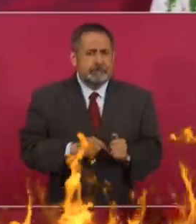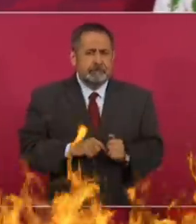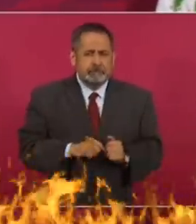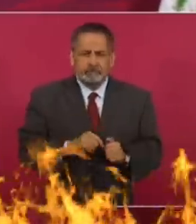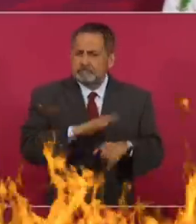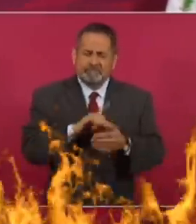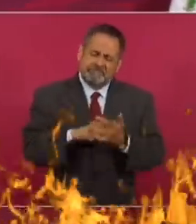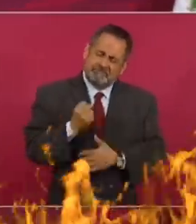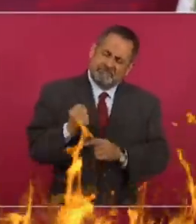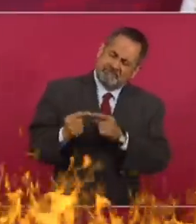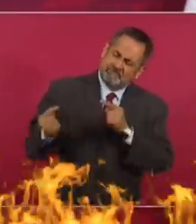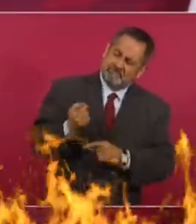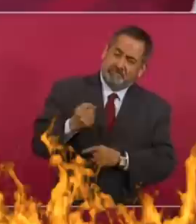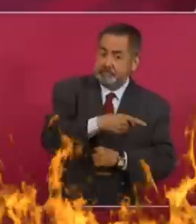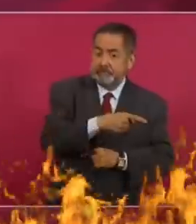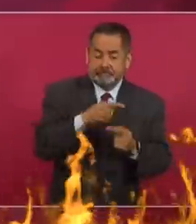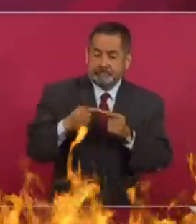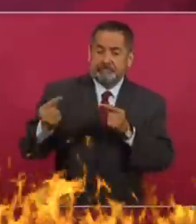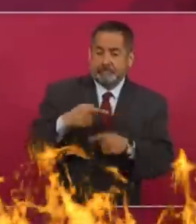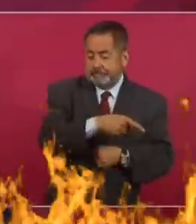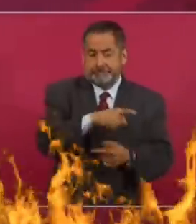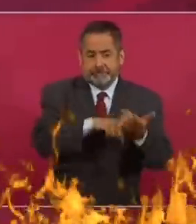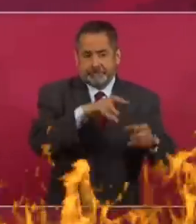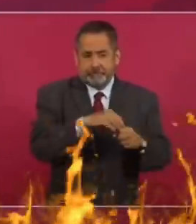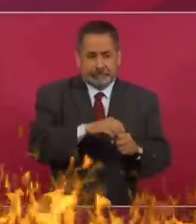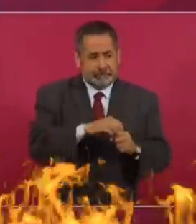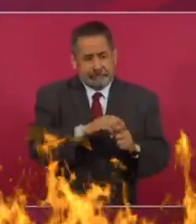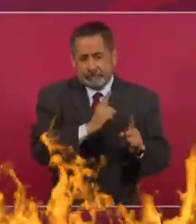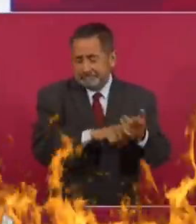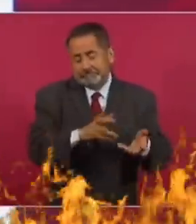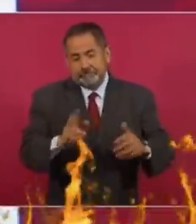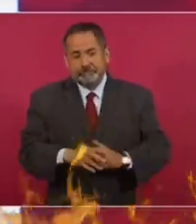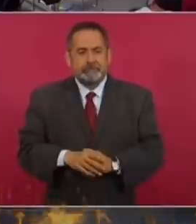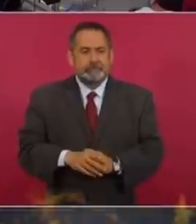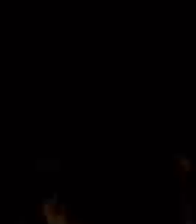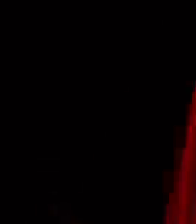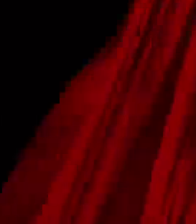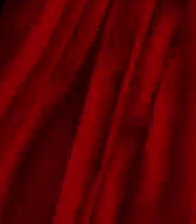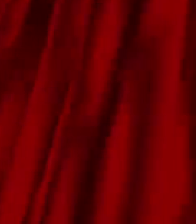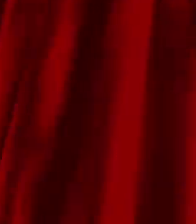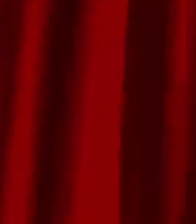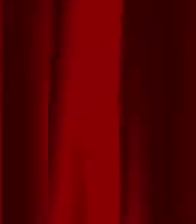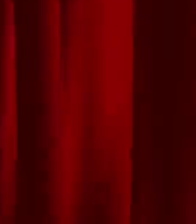más acérrimos opositores a nosotros, uno tras otro, de la radio.